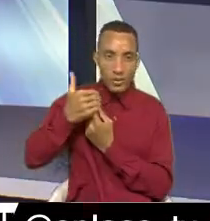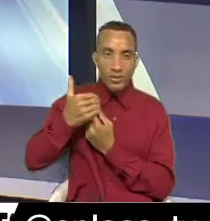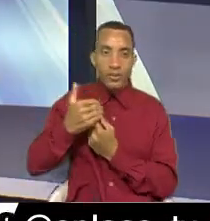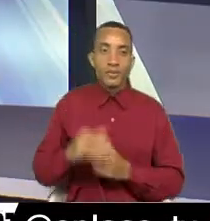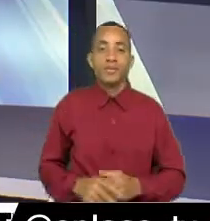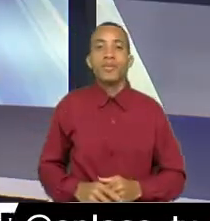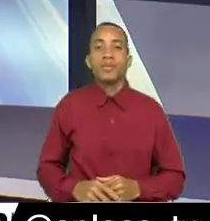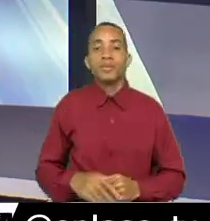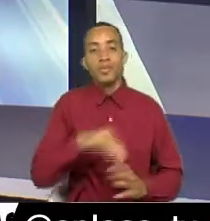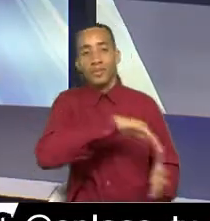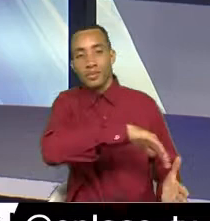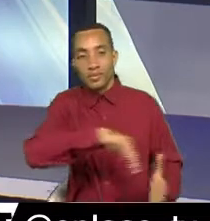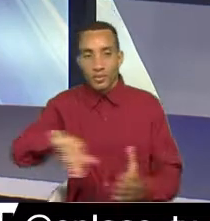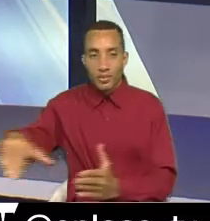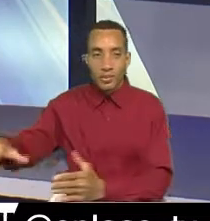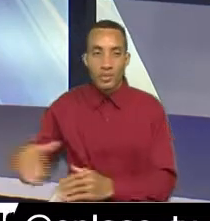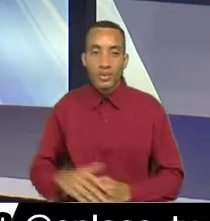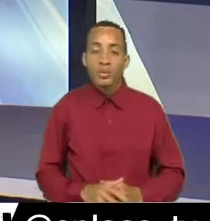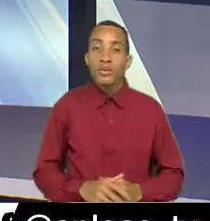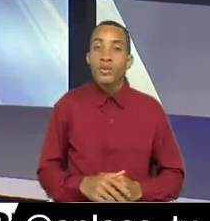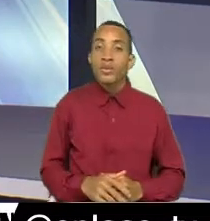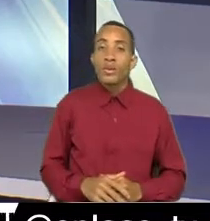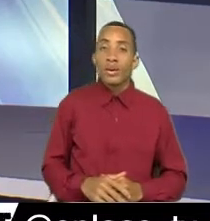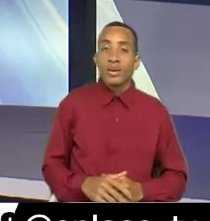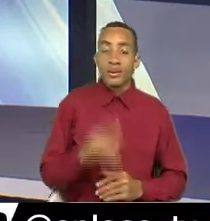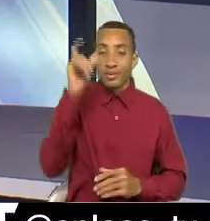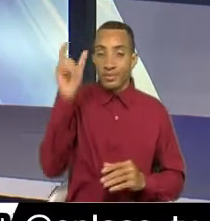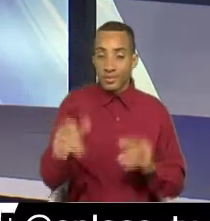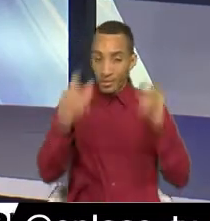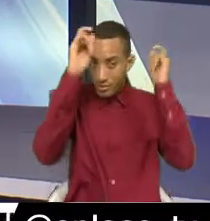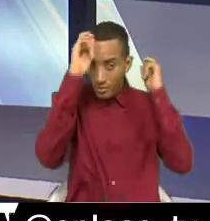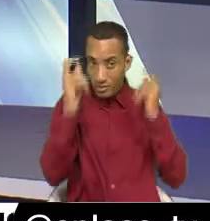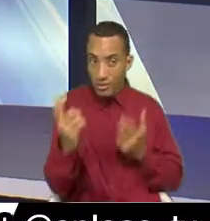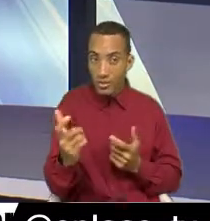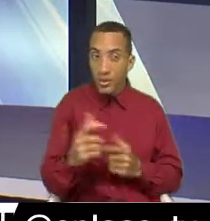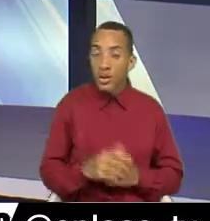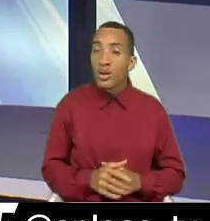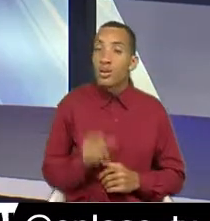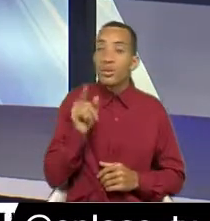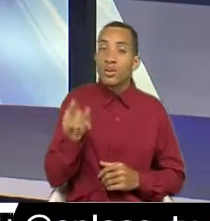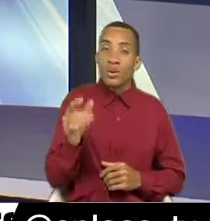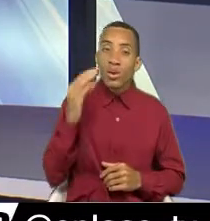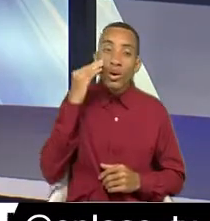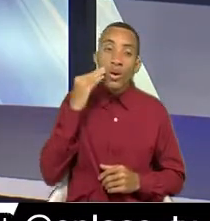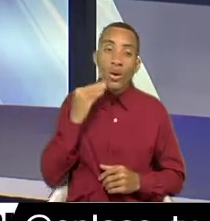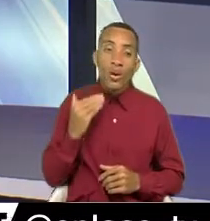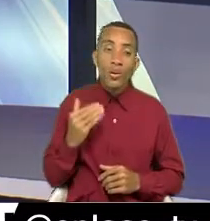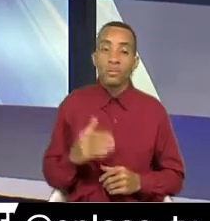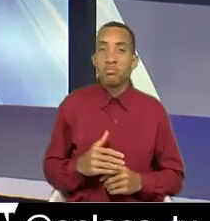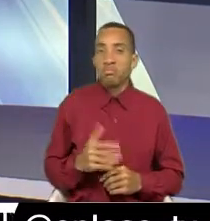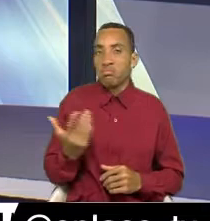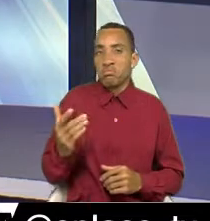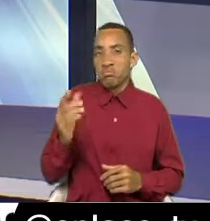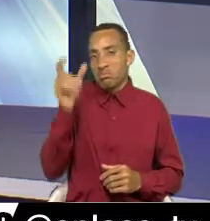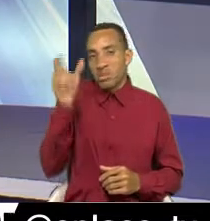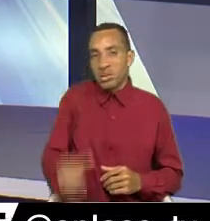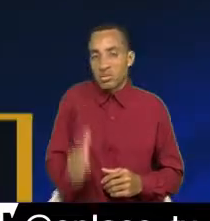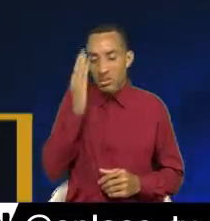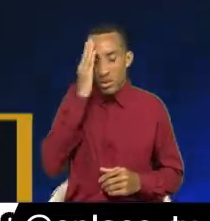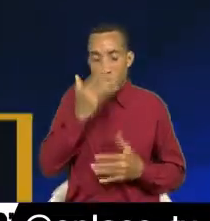Bomberos voluntarios atendió a un menor de 15 años que resultó herido con arma blanca cuando un habitante de calle al parecer lo robó.